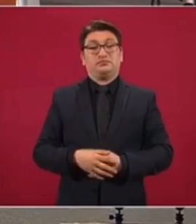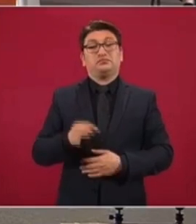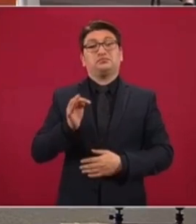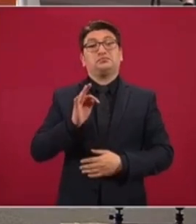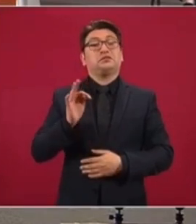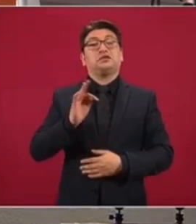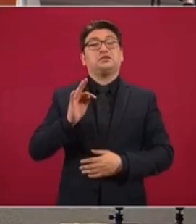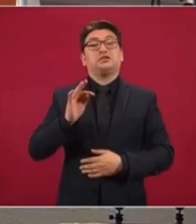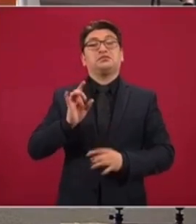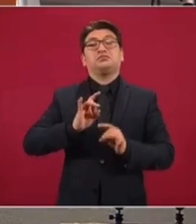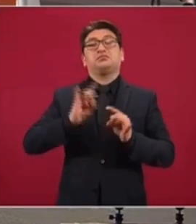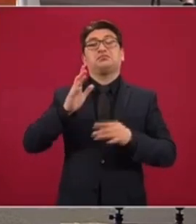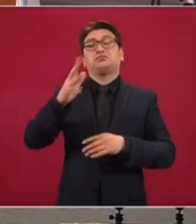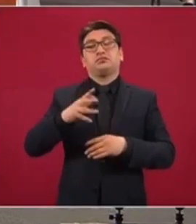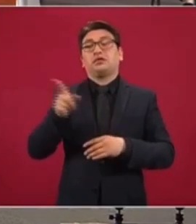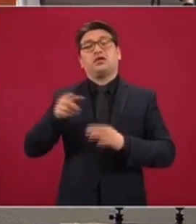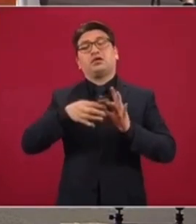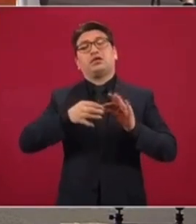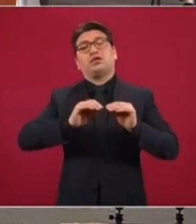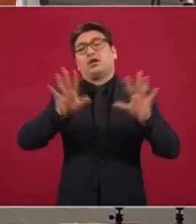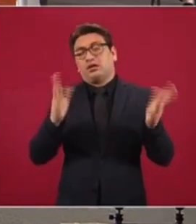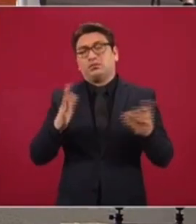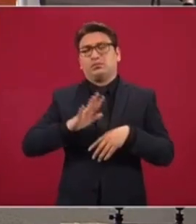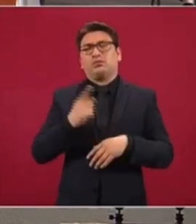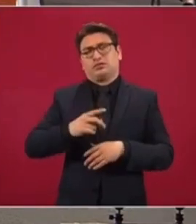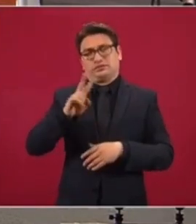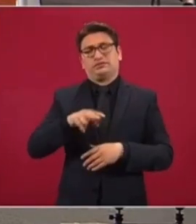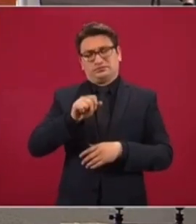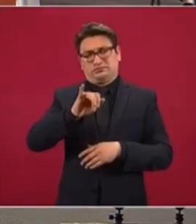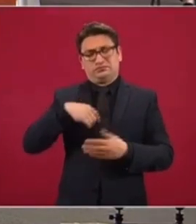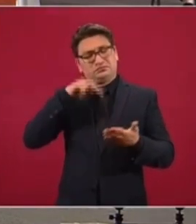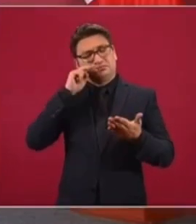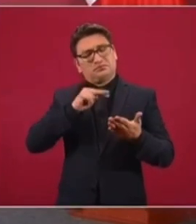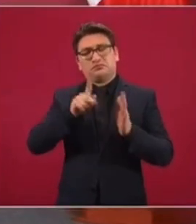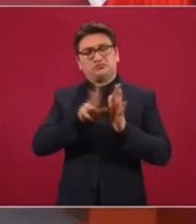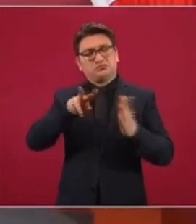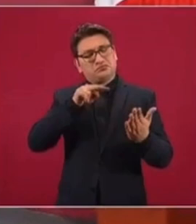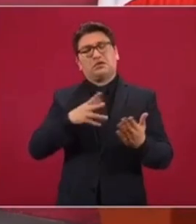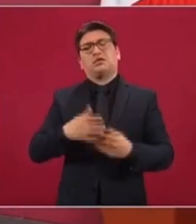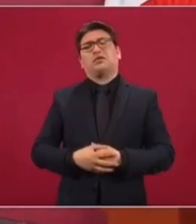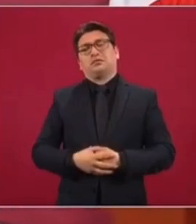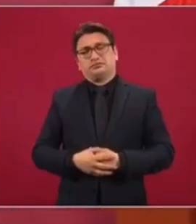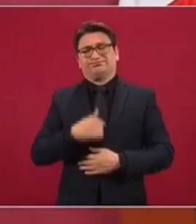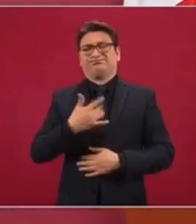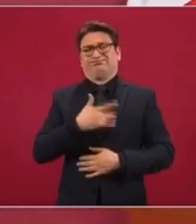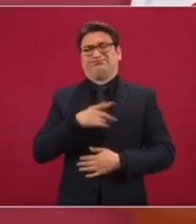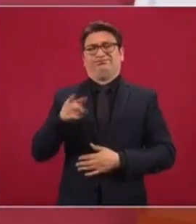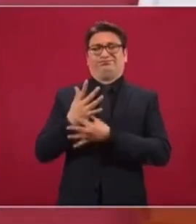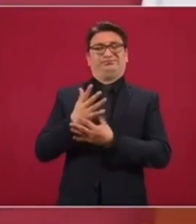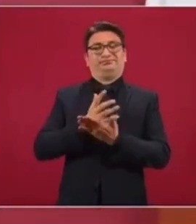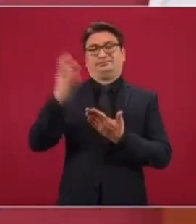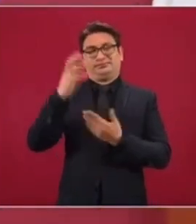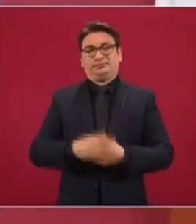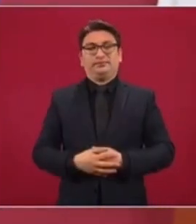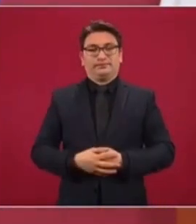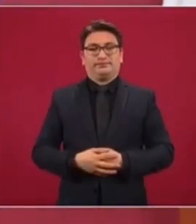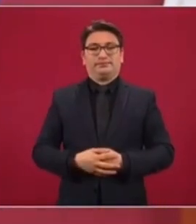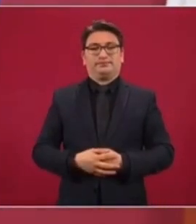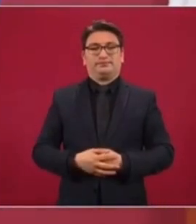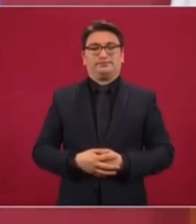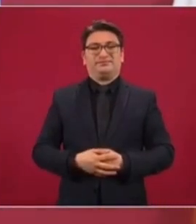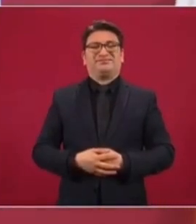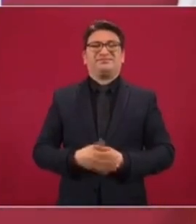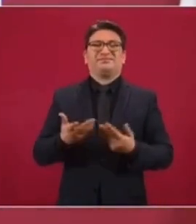haber una aclaración. Porque sí, vi la nota, ¿no?, y me pareció un exceso. O sea,